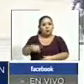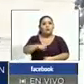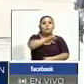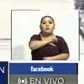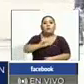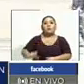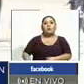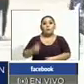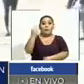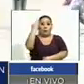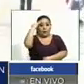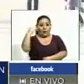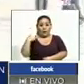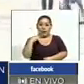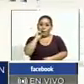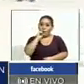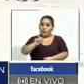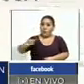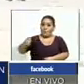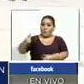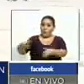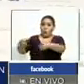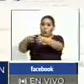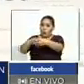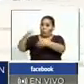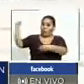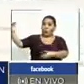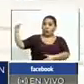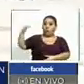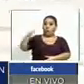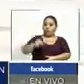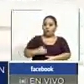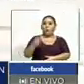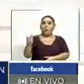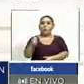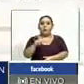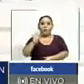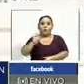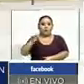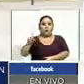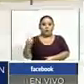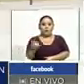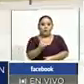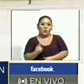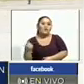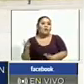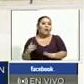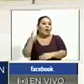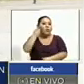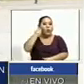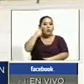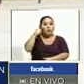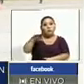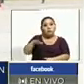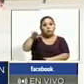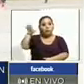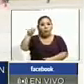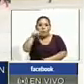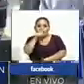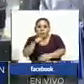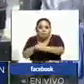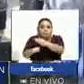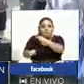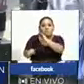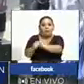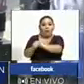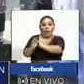La canciller confirmó que el primer grupo de salvadoreños que hará su retorno, se trata de 41 compatriotas que estaban viajando de forma ilegal y